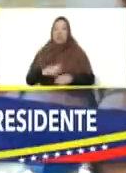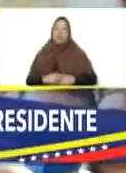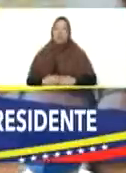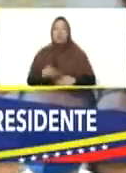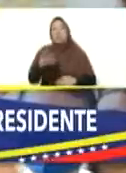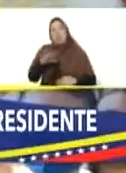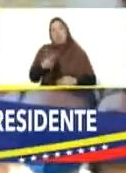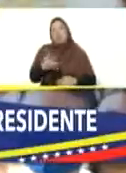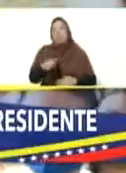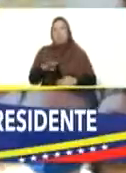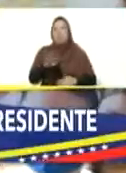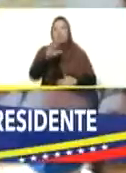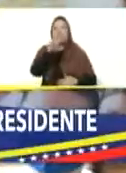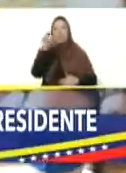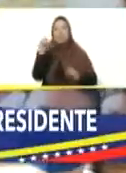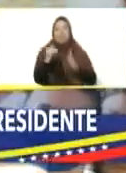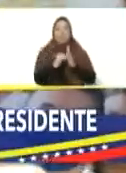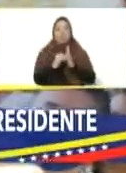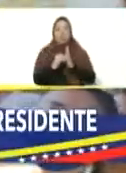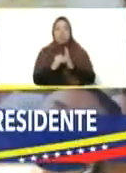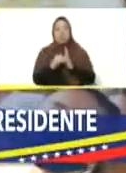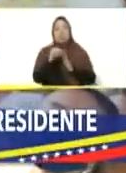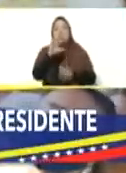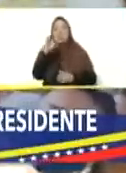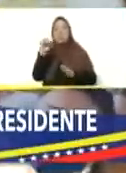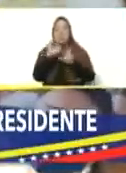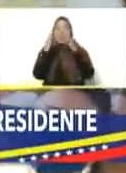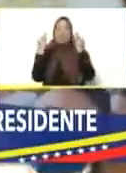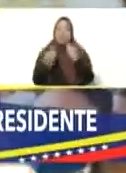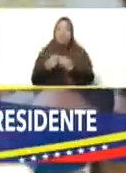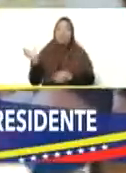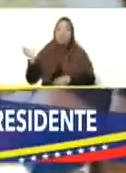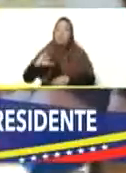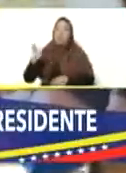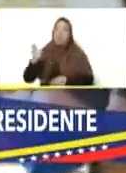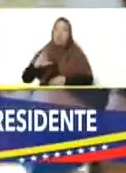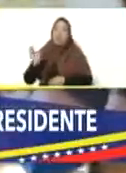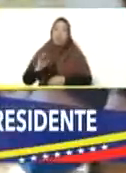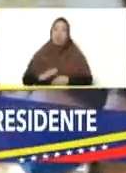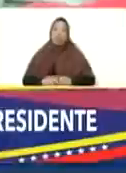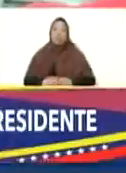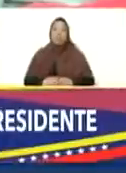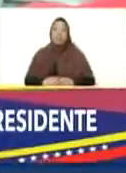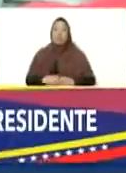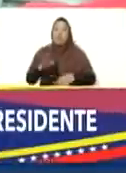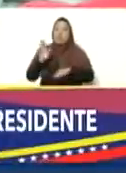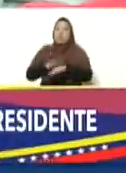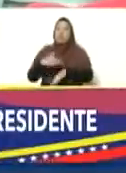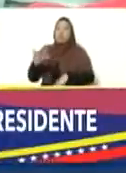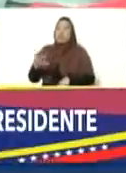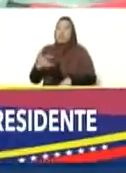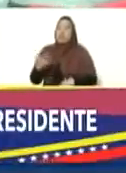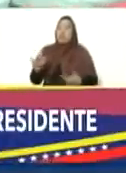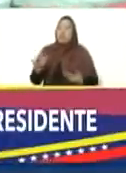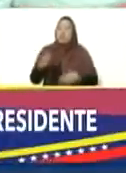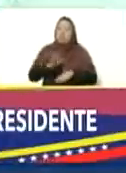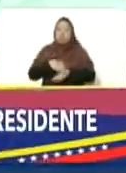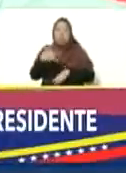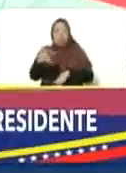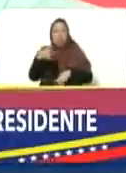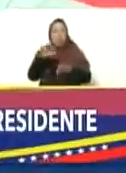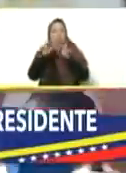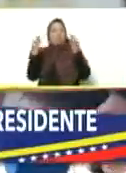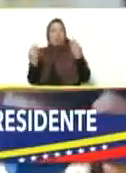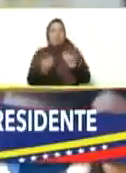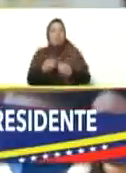hablando más o menos como unas 300 y 350 familias en caracas pero claro porque para esa familia qué pasa con esas familias